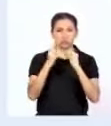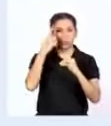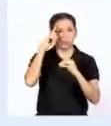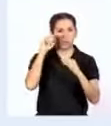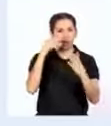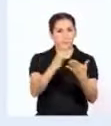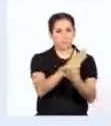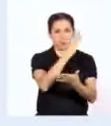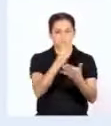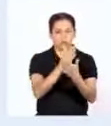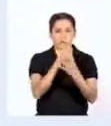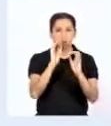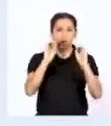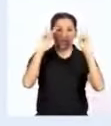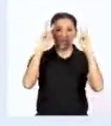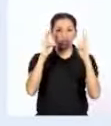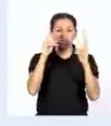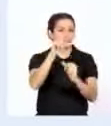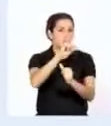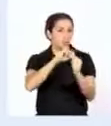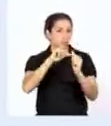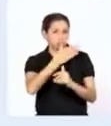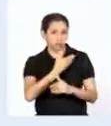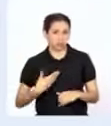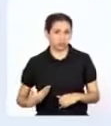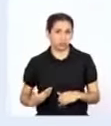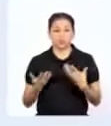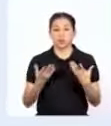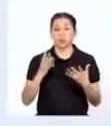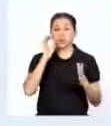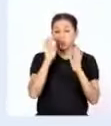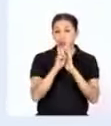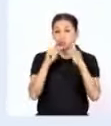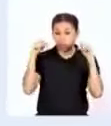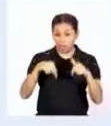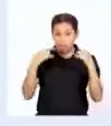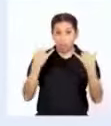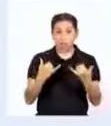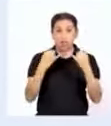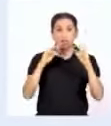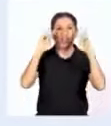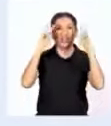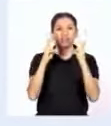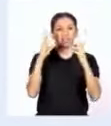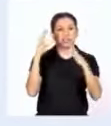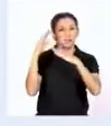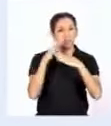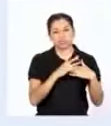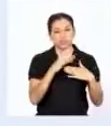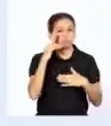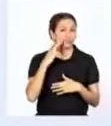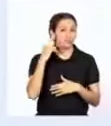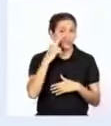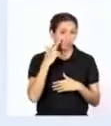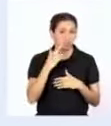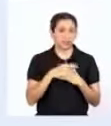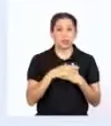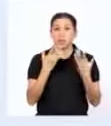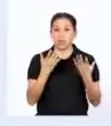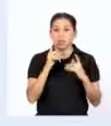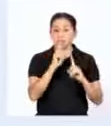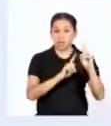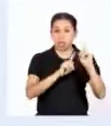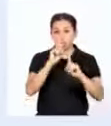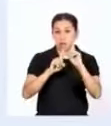posibles soluciones a la problemática o asunto público. En nuestro caso, abordaremos la discriminación